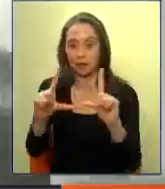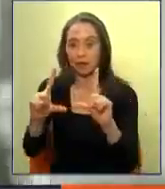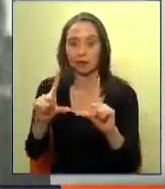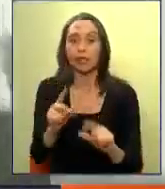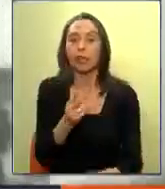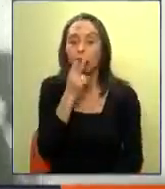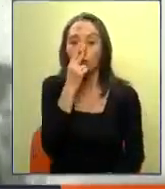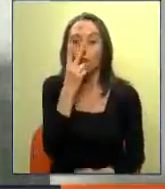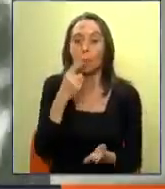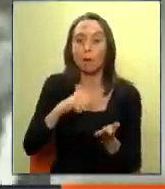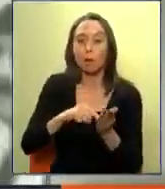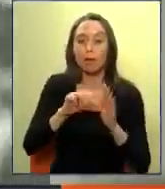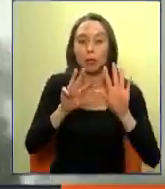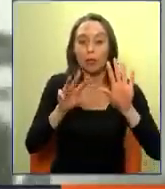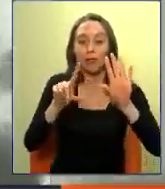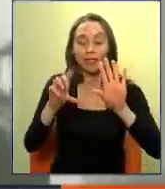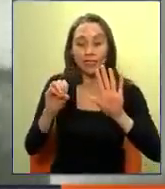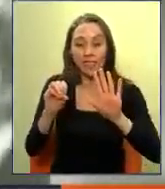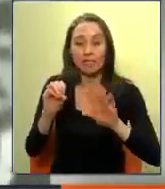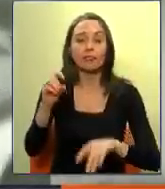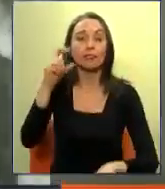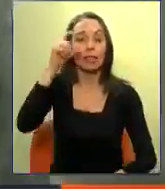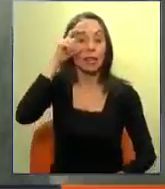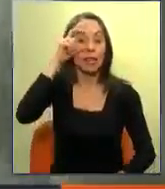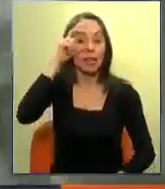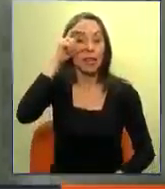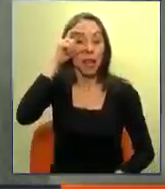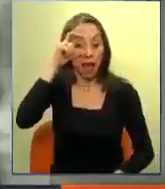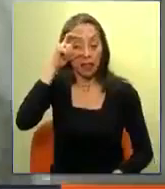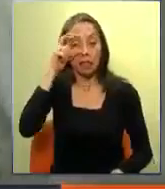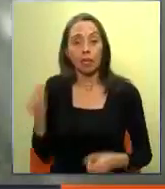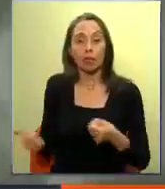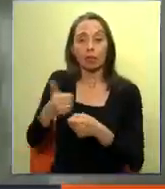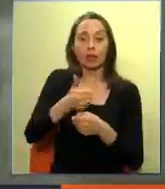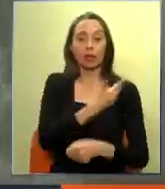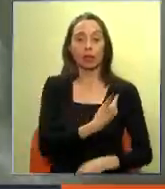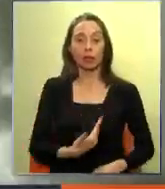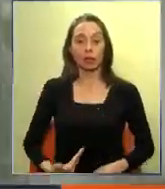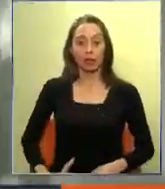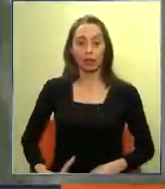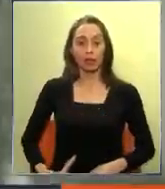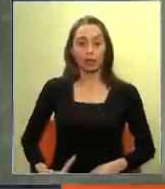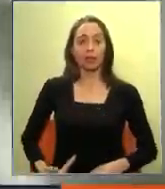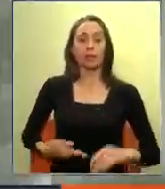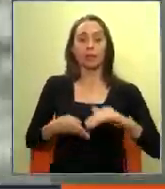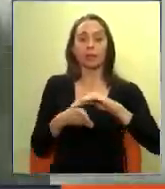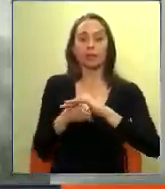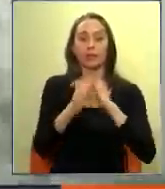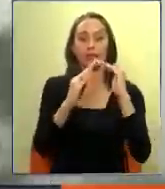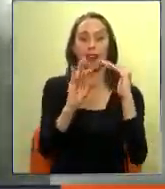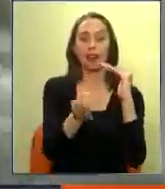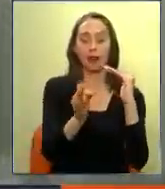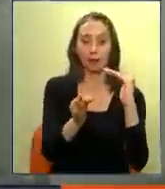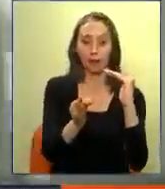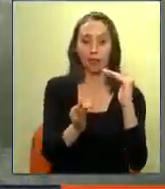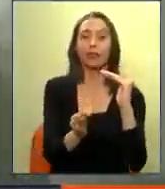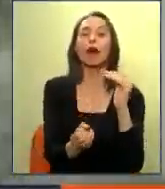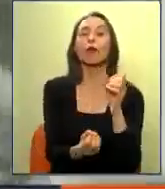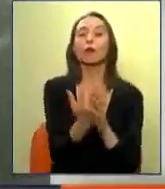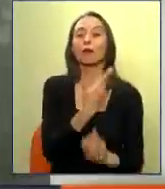Noviembre de 1970, Salvador Allende ingresa a la moneda convertido en el nuevo presidente de la República. La Constitución